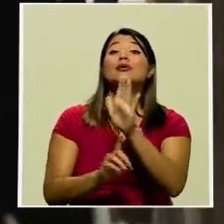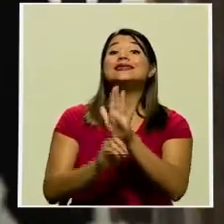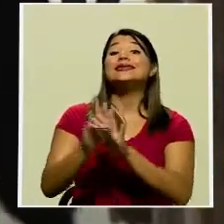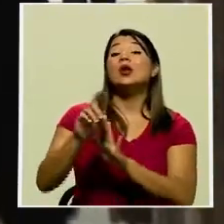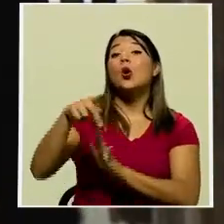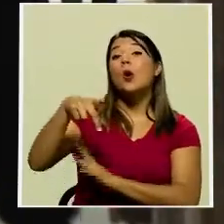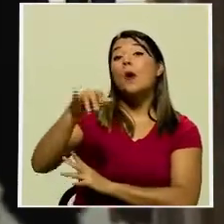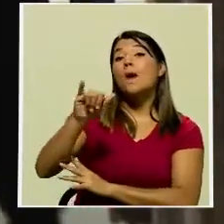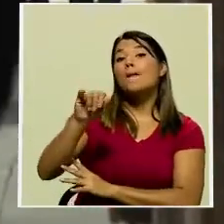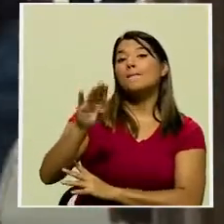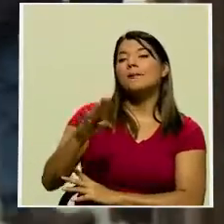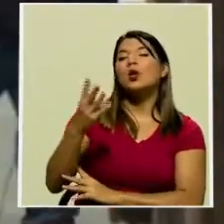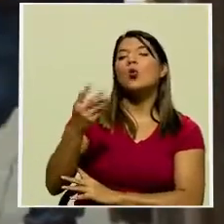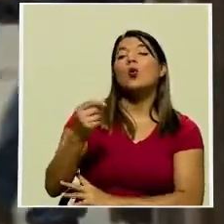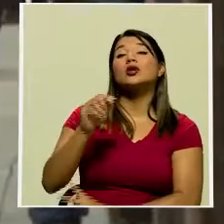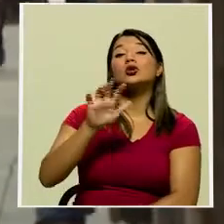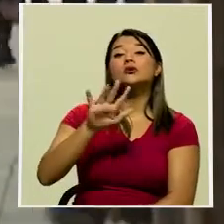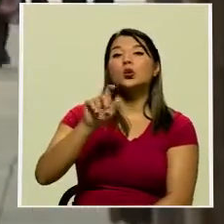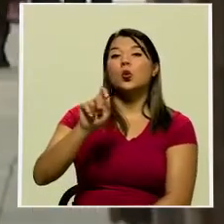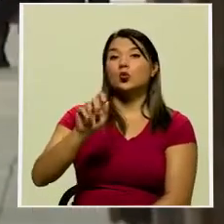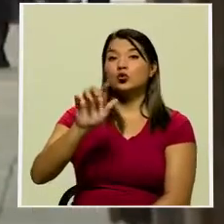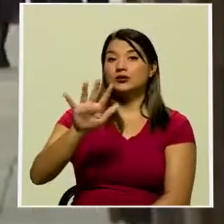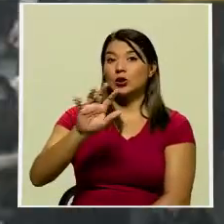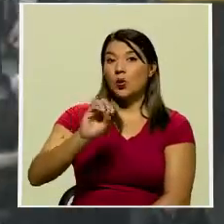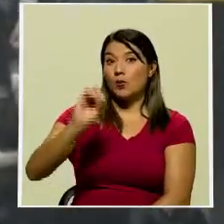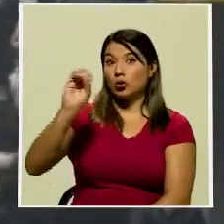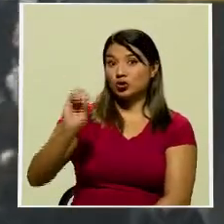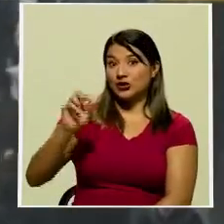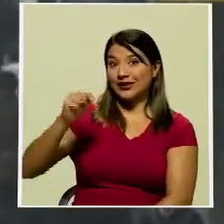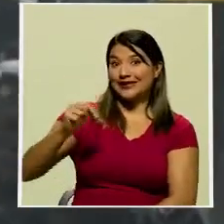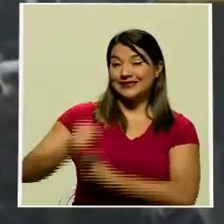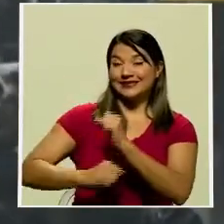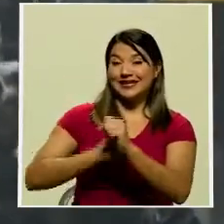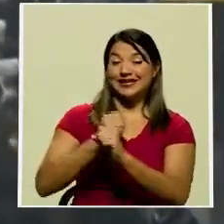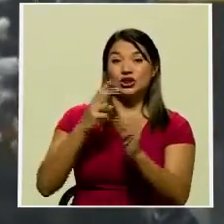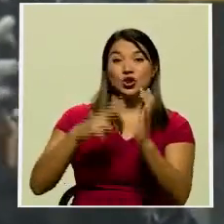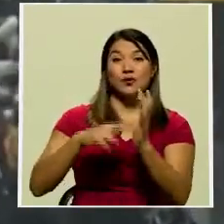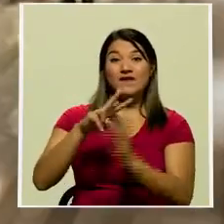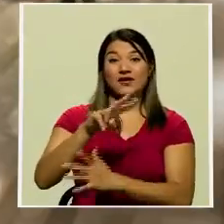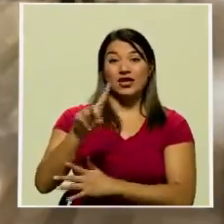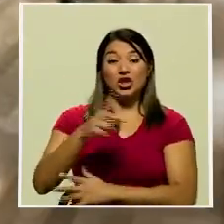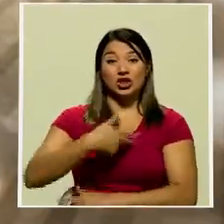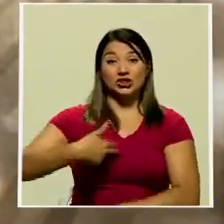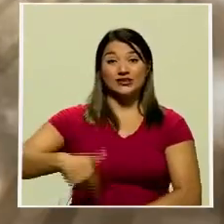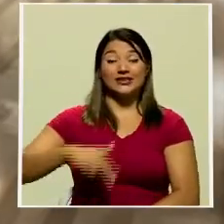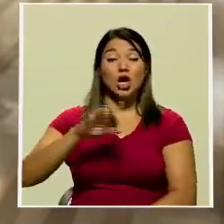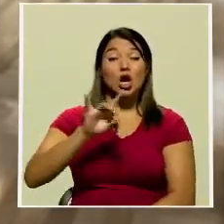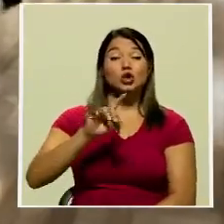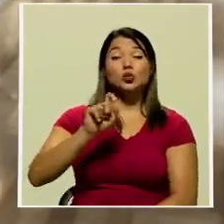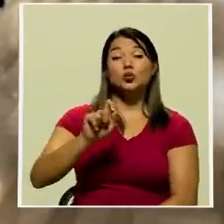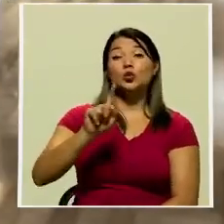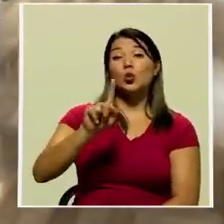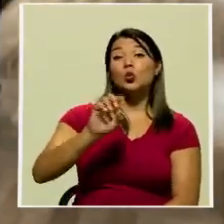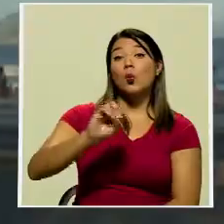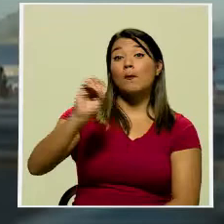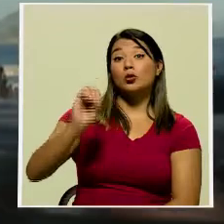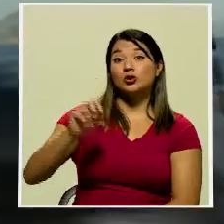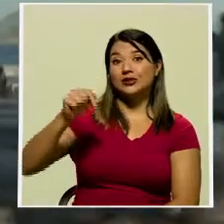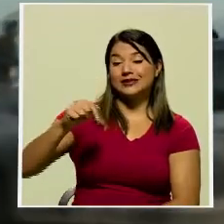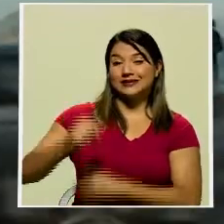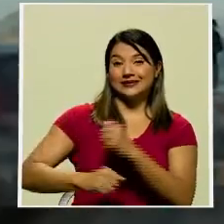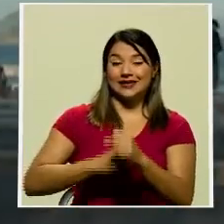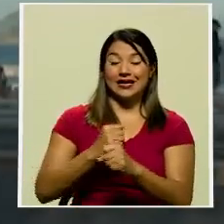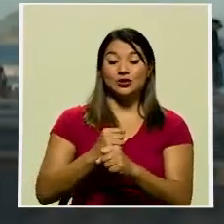Interior Bruto del 5,5% en 2021, y China logrará un crecimiento de 8,1% este año.